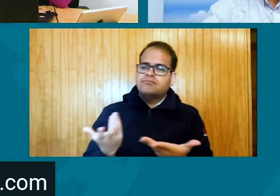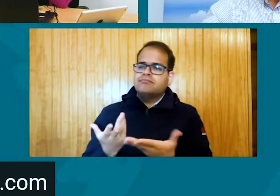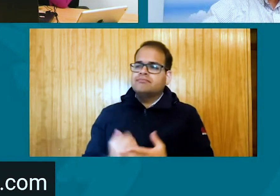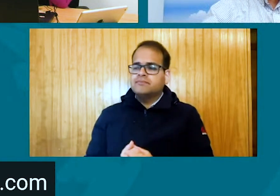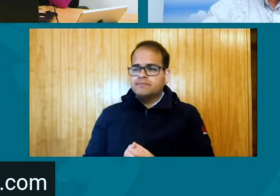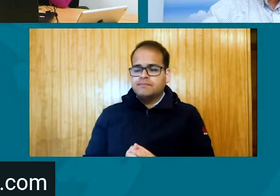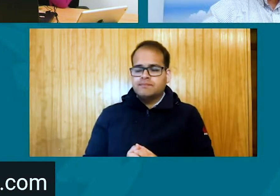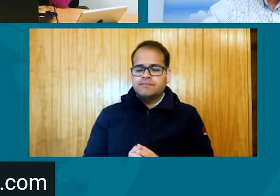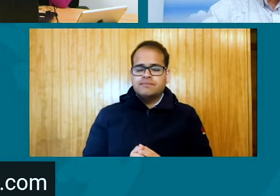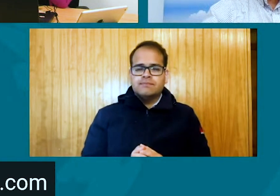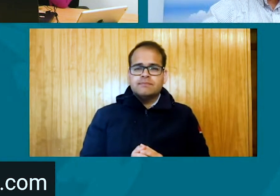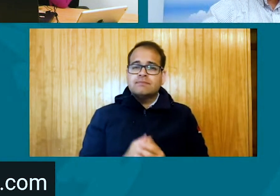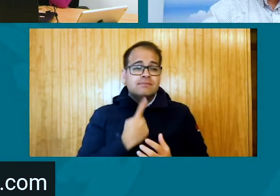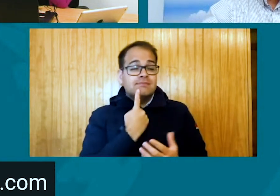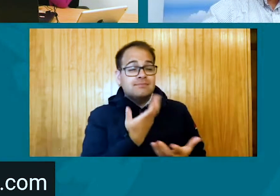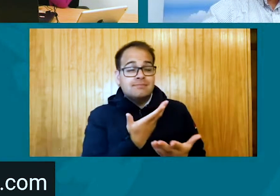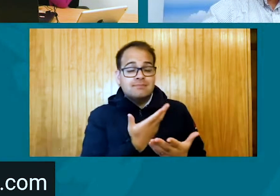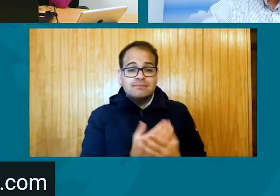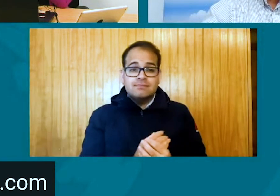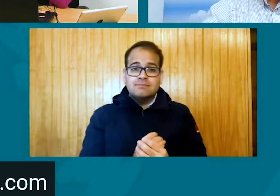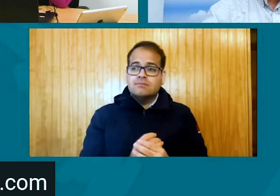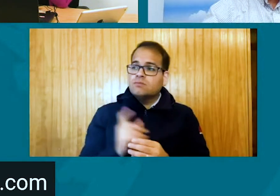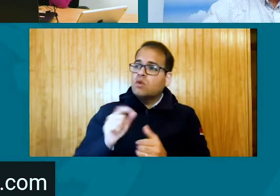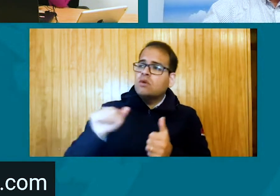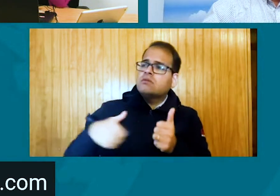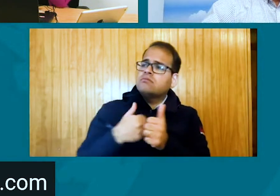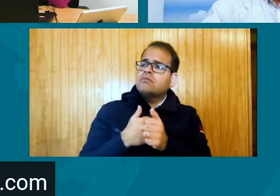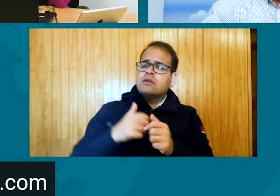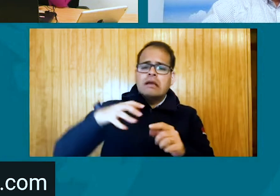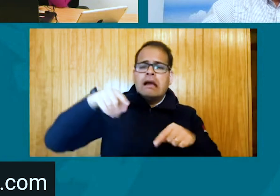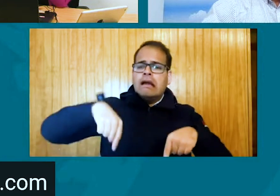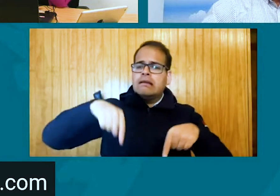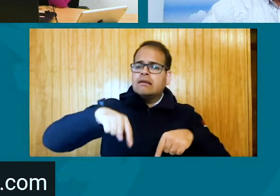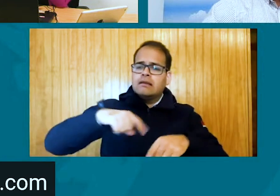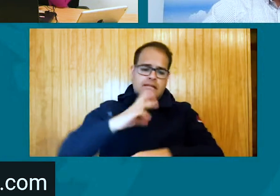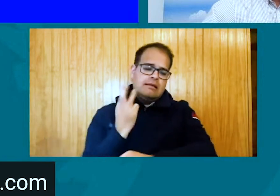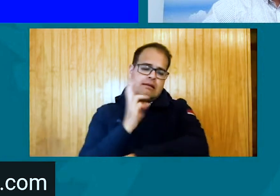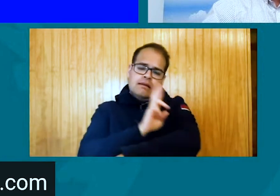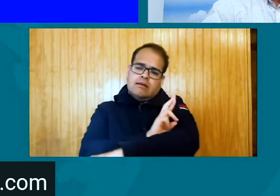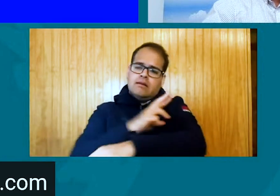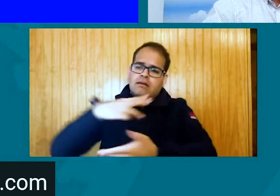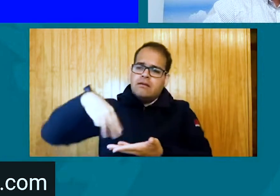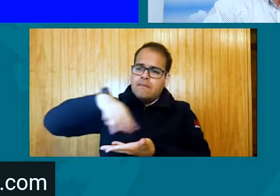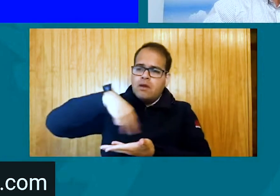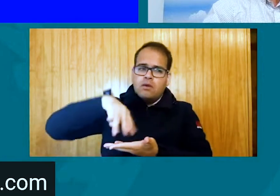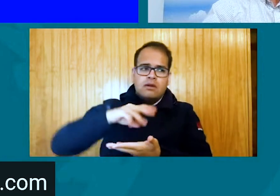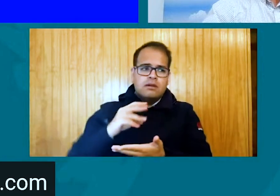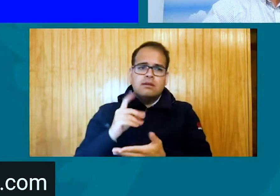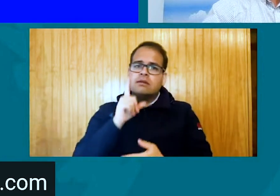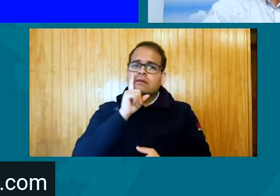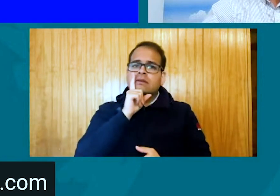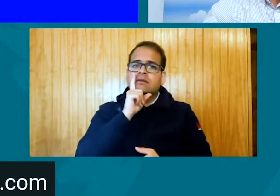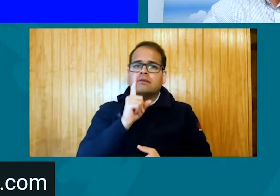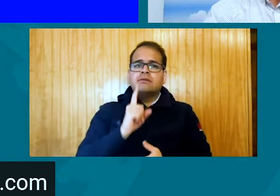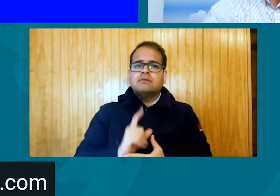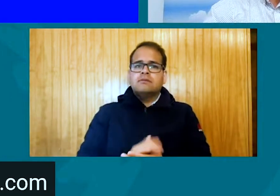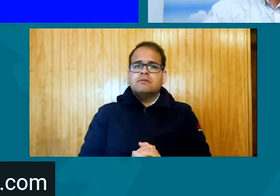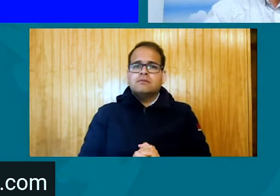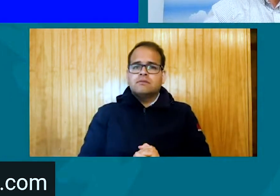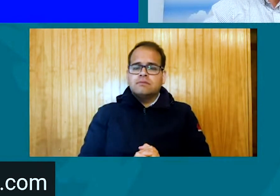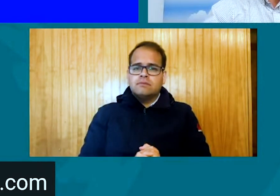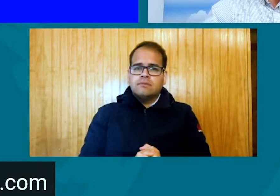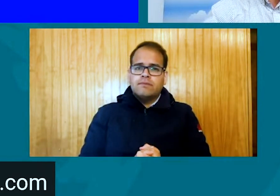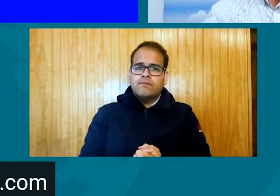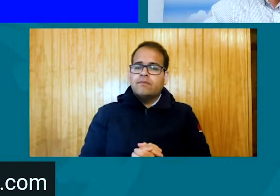¿Qué, perdón? Asesor de tu equipo, ¿quién está en la zona? En la zona, bueno,